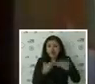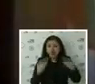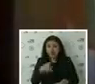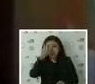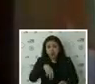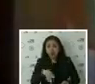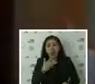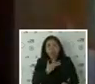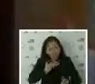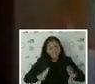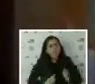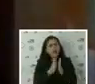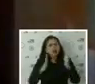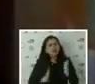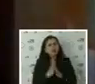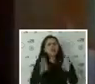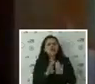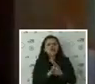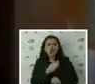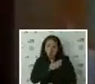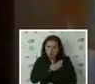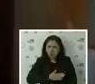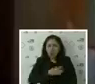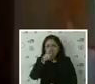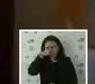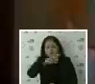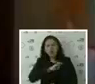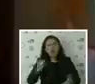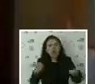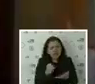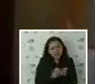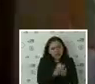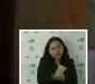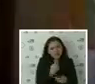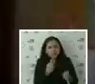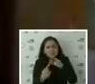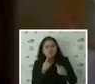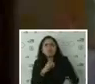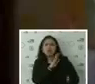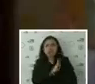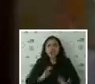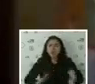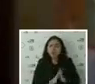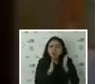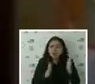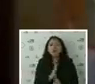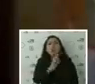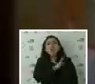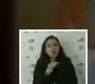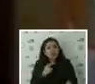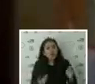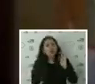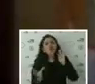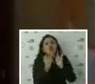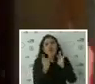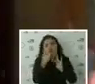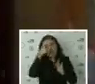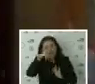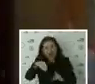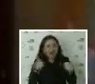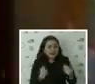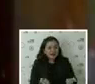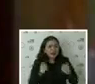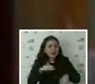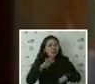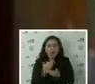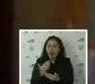una participación democrática para poder tomar decisiones, para poder participar, para poder conectarnos y estar inmersos